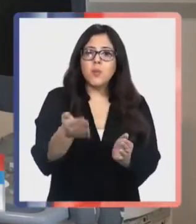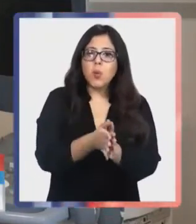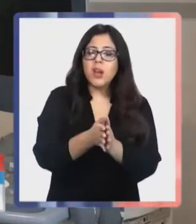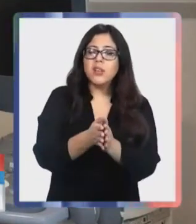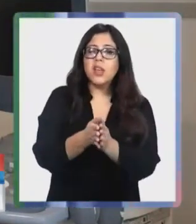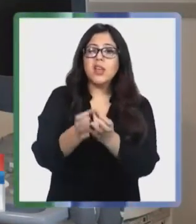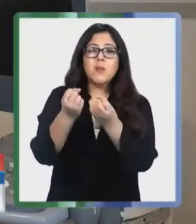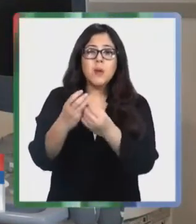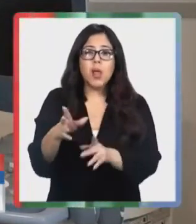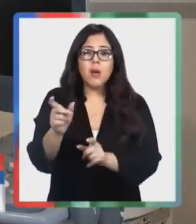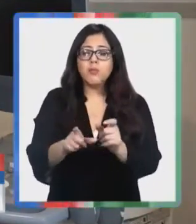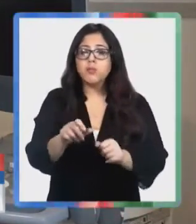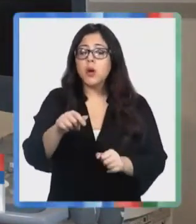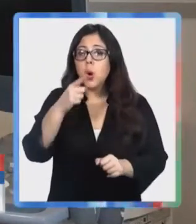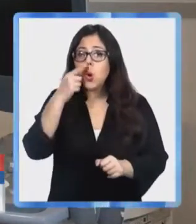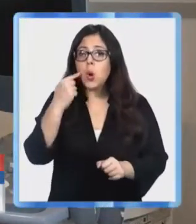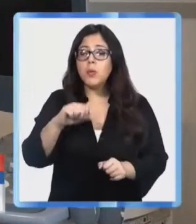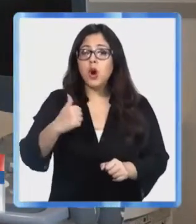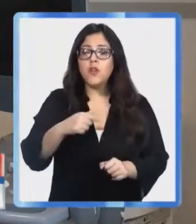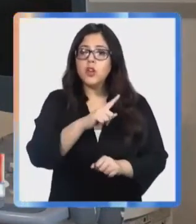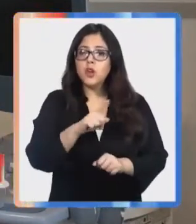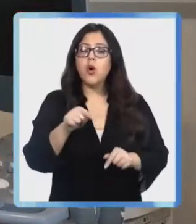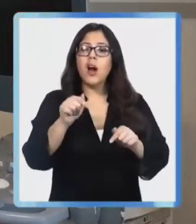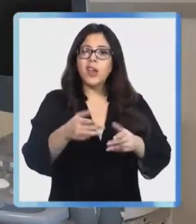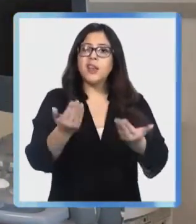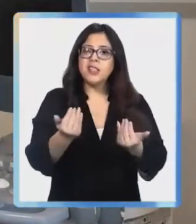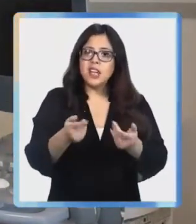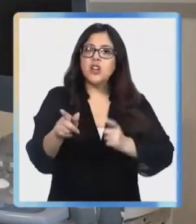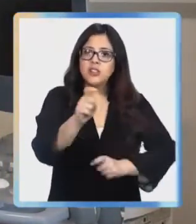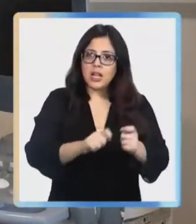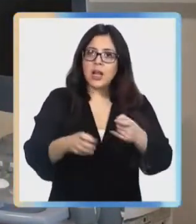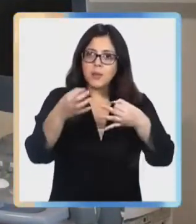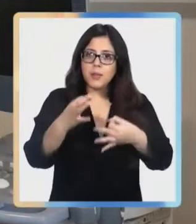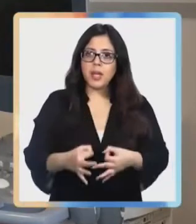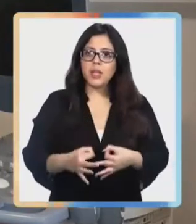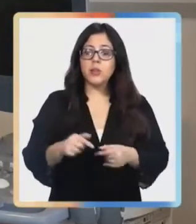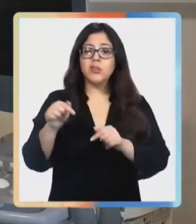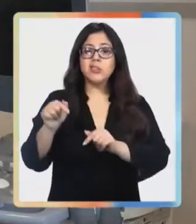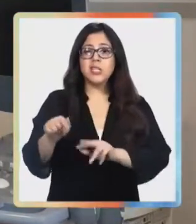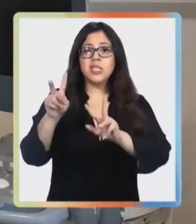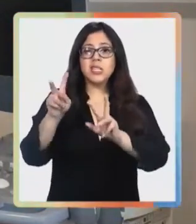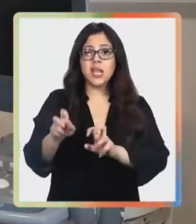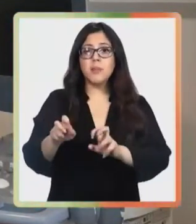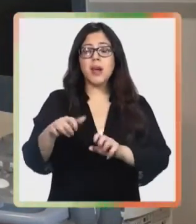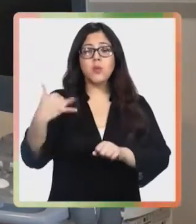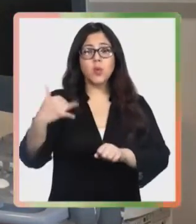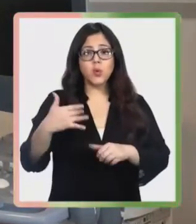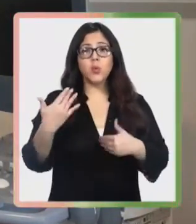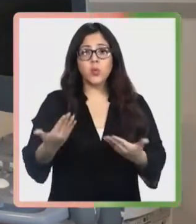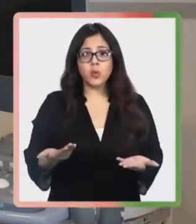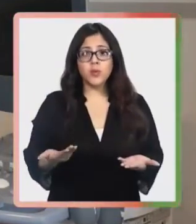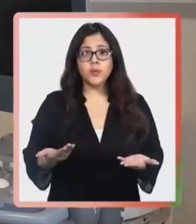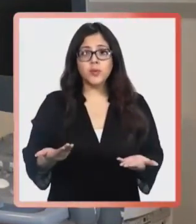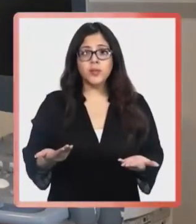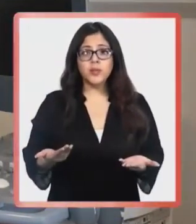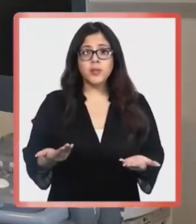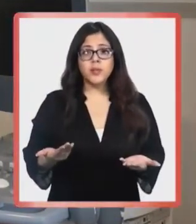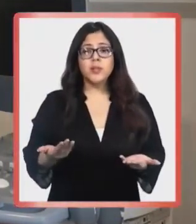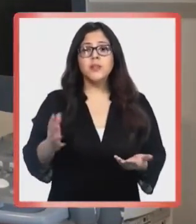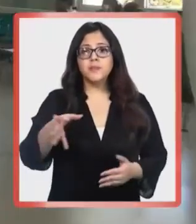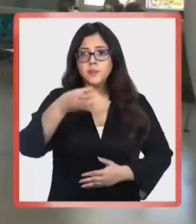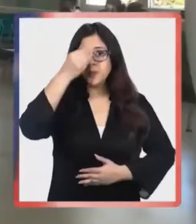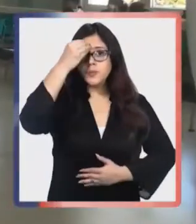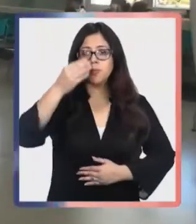perdamos tantos hombres es necesario atacarla y tratarla y las incidencias son altas por eso es importante